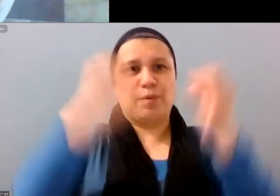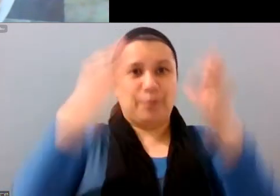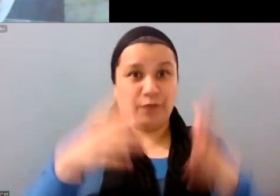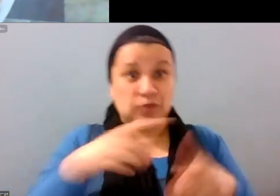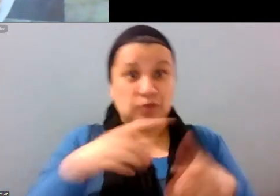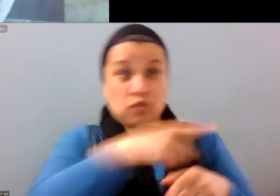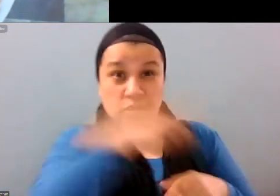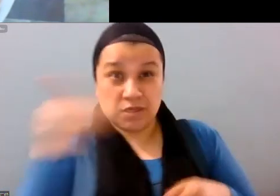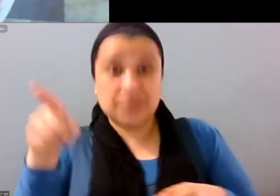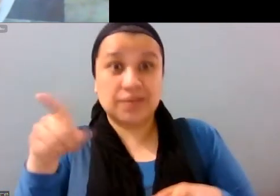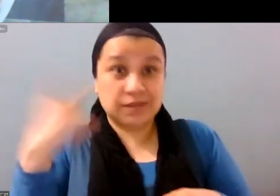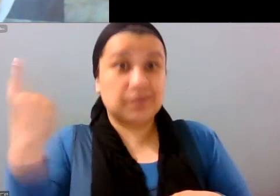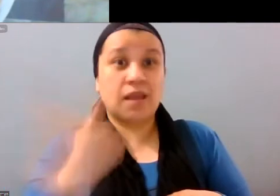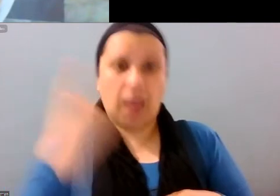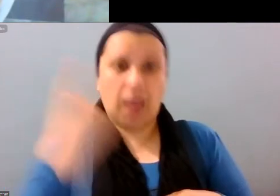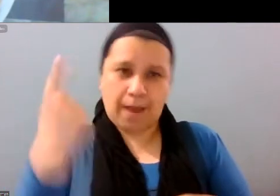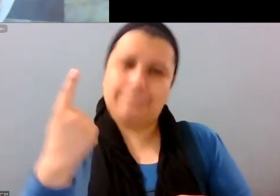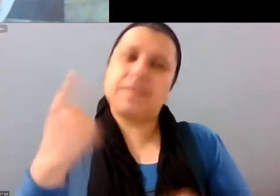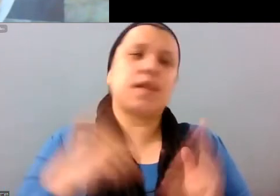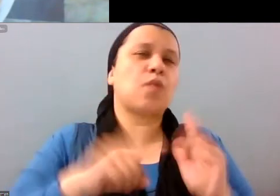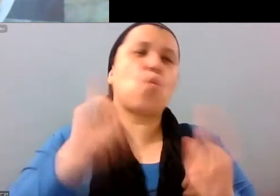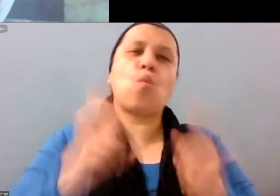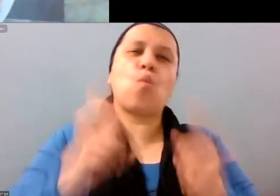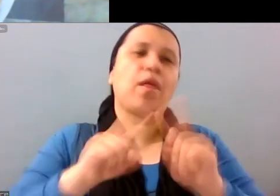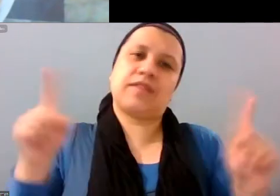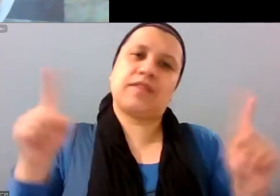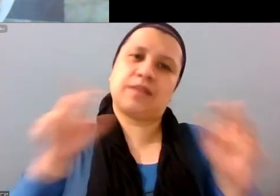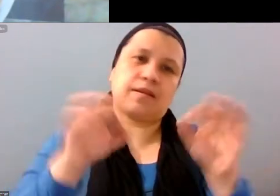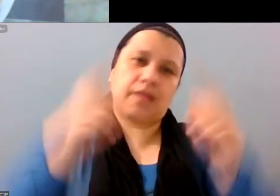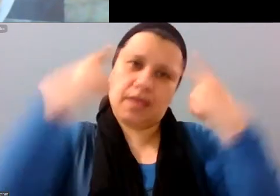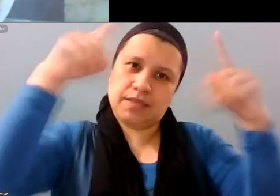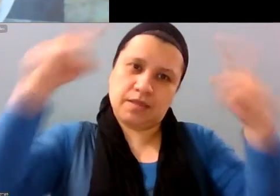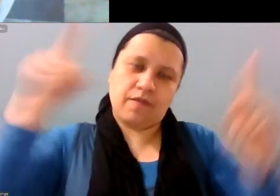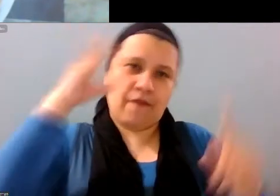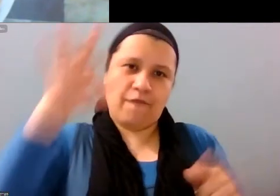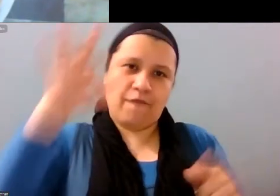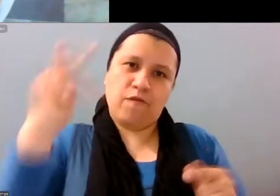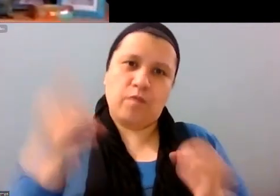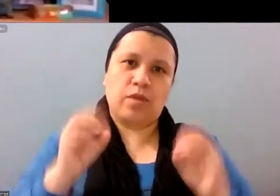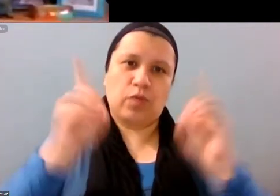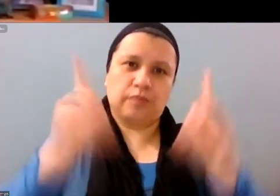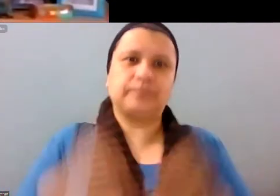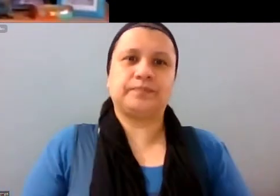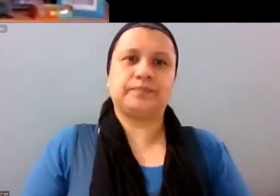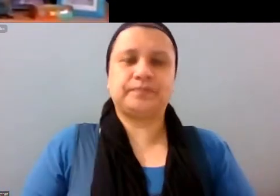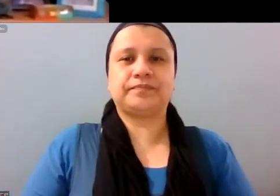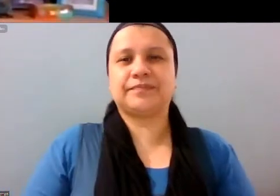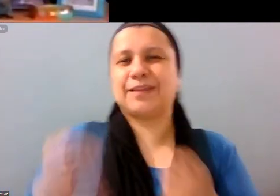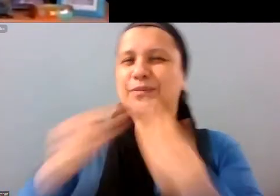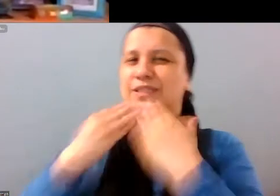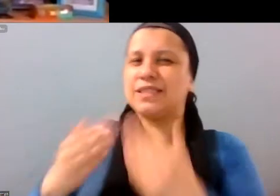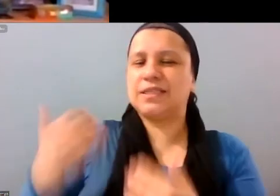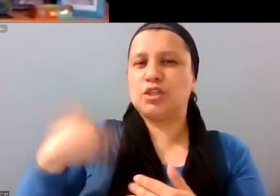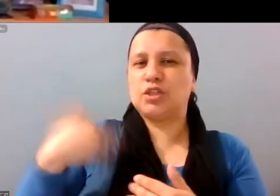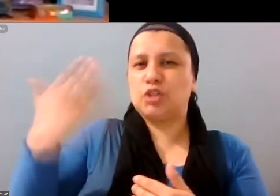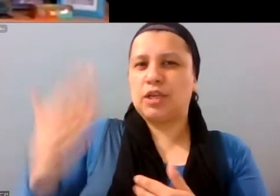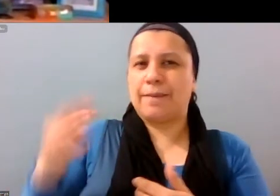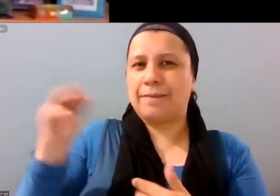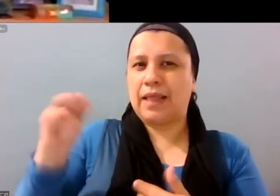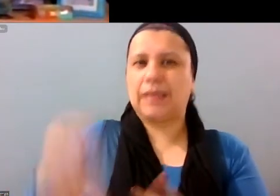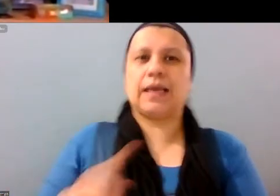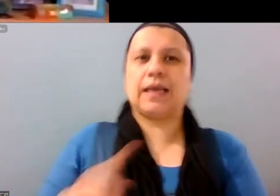siempre lo que hace la diferencia en el éxito de las estrategias educativas muchas gracias doña Melania continuando en esta